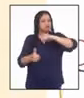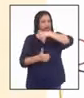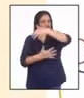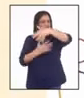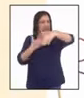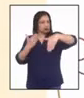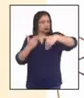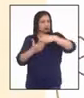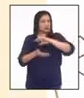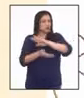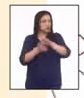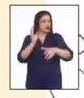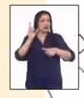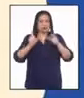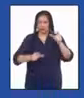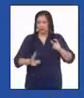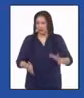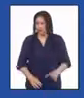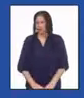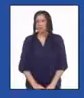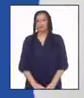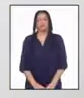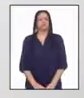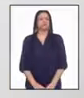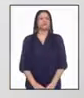convivencia ciudadana.